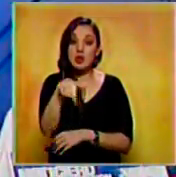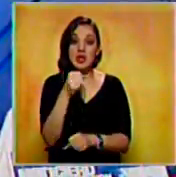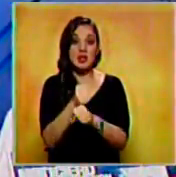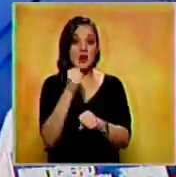Venezuela